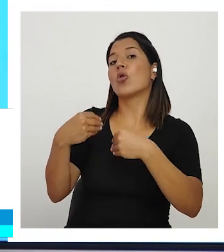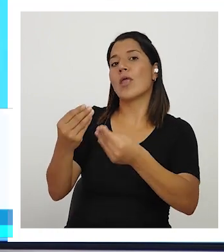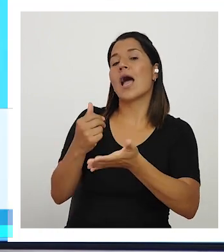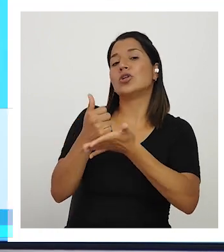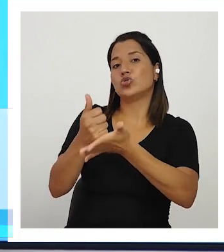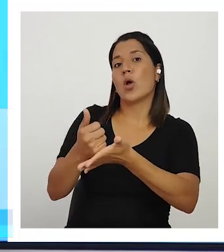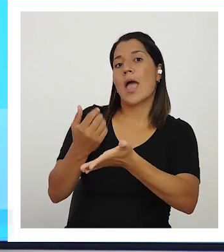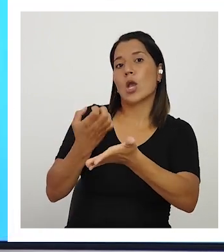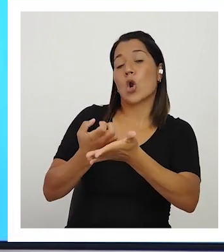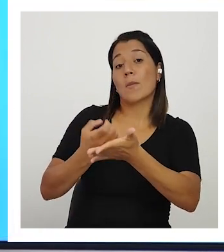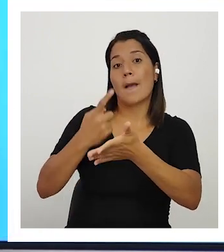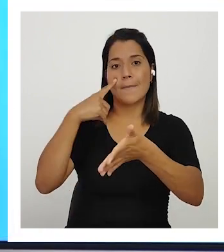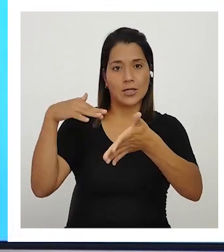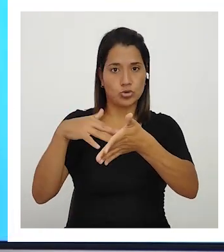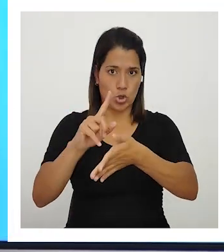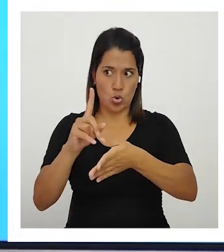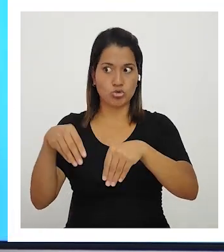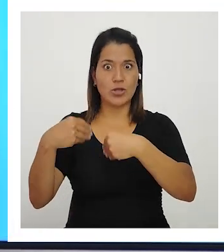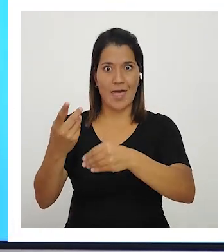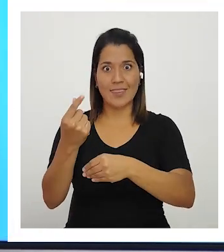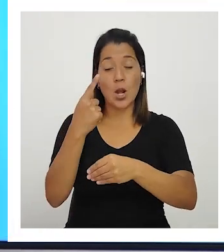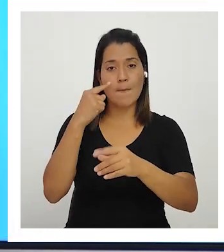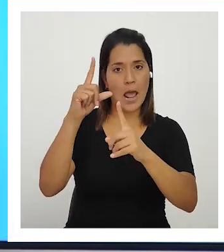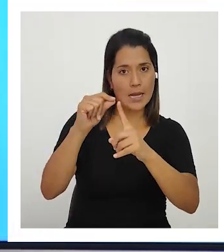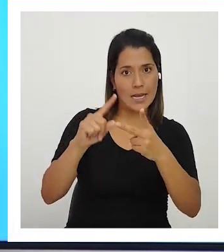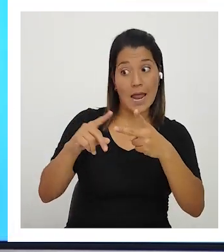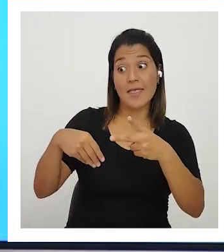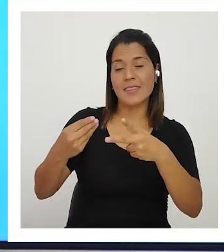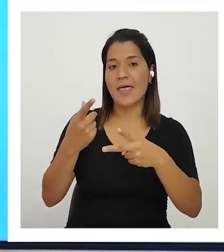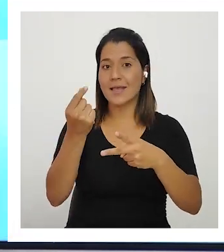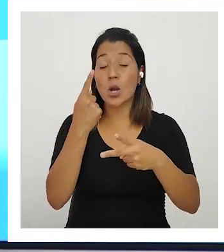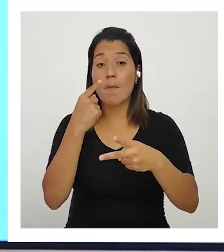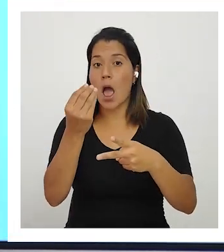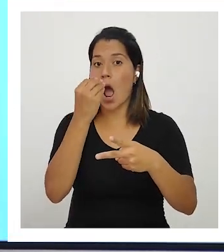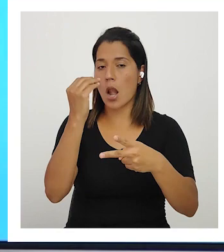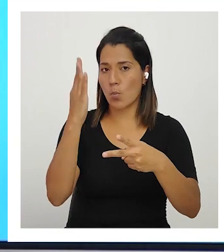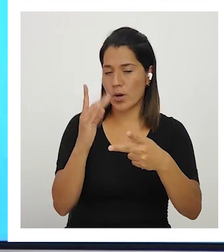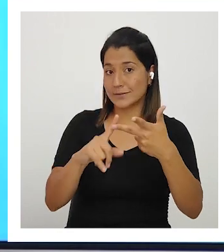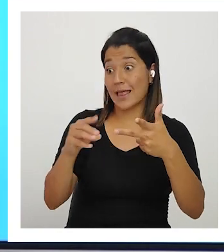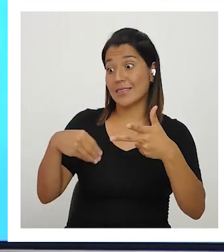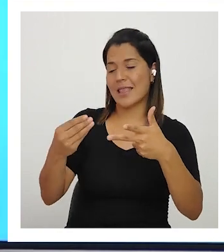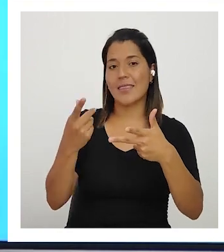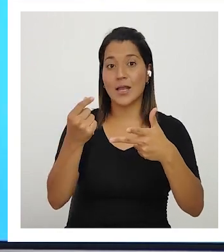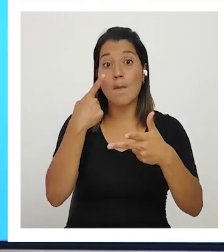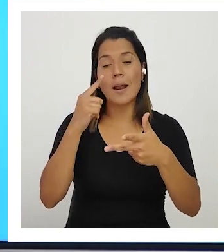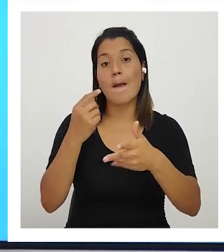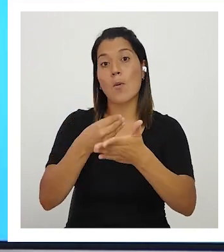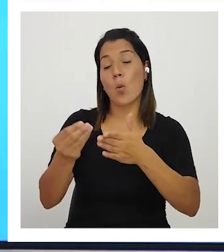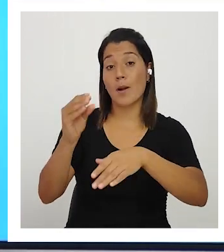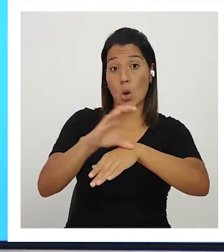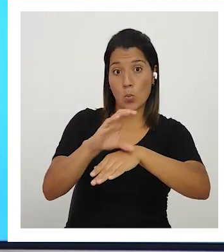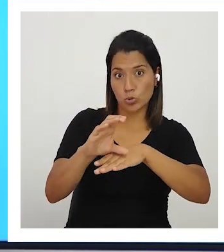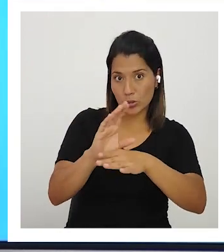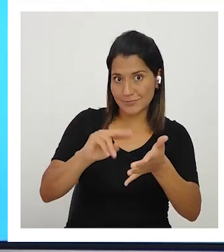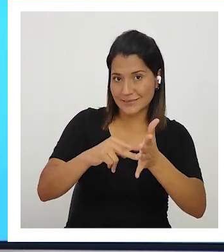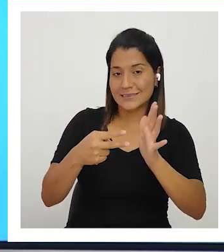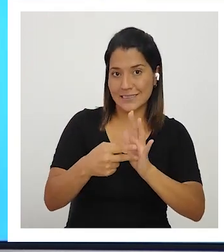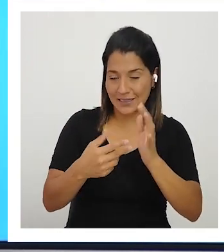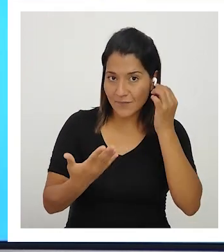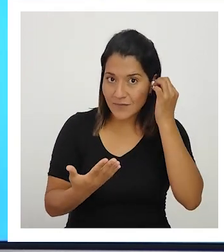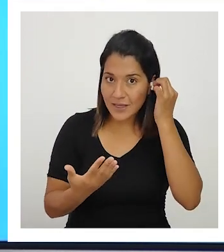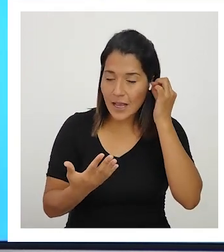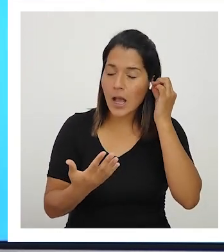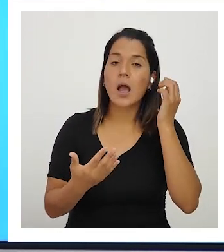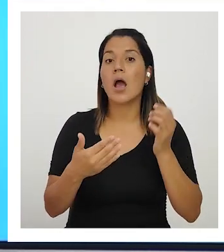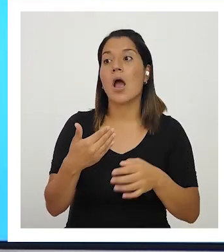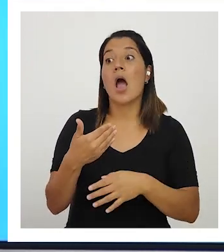a usted se le da para que almuerce, a usted se le da para que usted además pueda tener una computadora. Es decir, cuando estaba